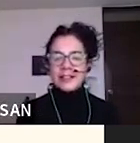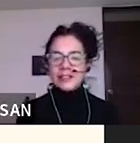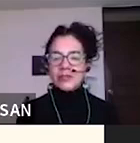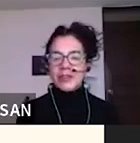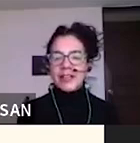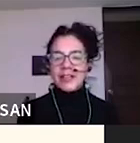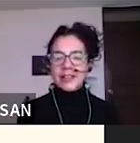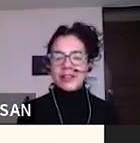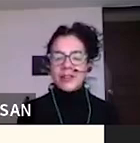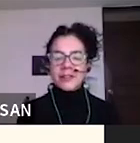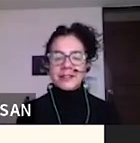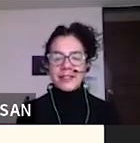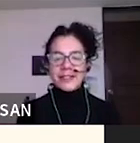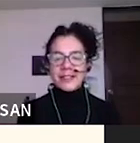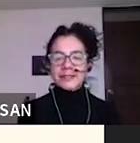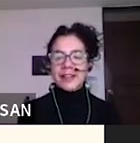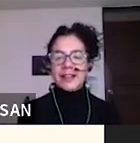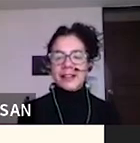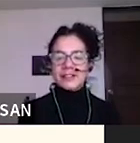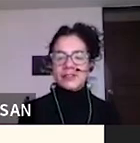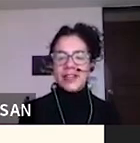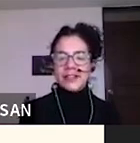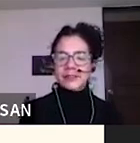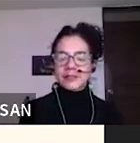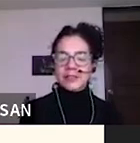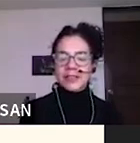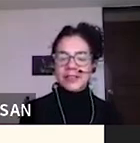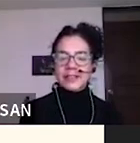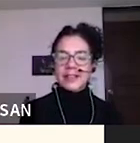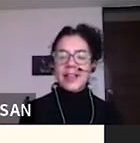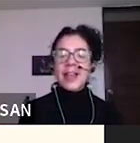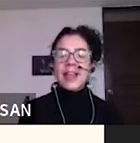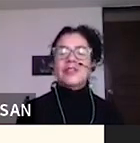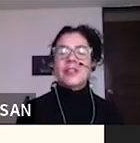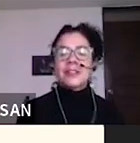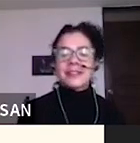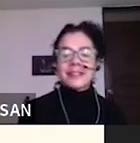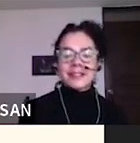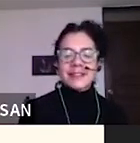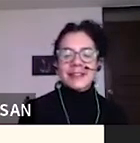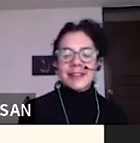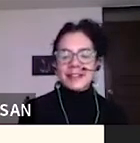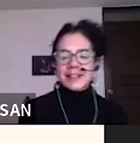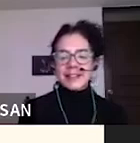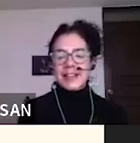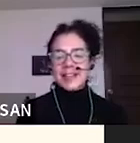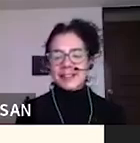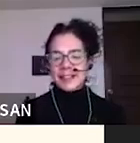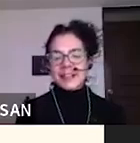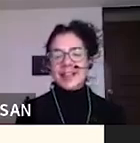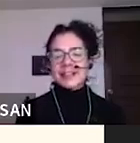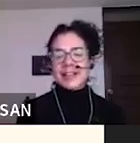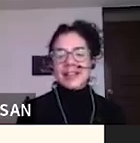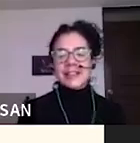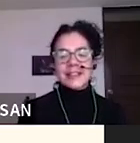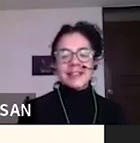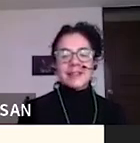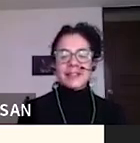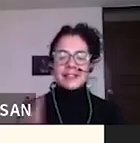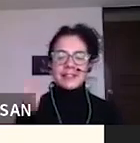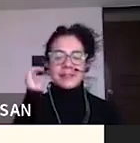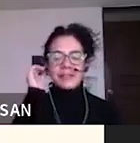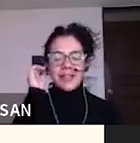la Red Latinoamericana de Jóvenes Líderes para la Gestión de Áreas Protegidas. Actualmente es la asistente de la Secretaría Técnica de la